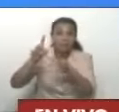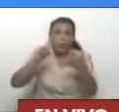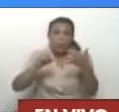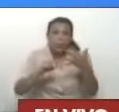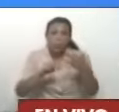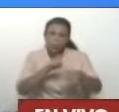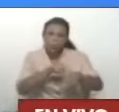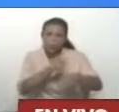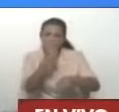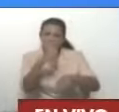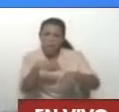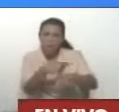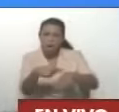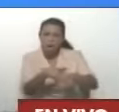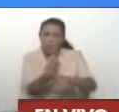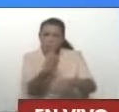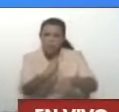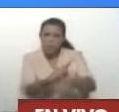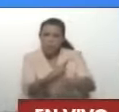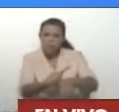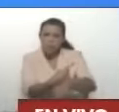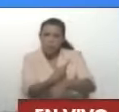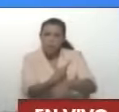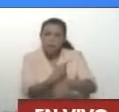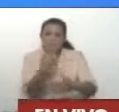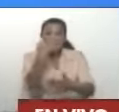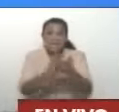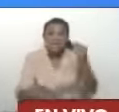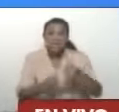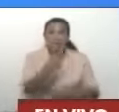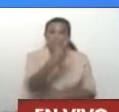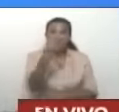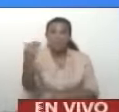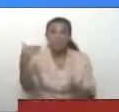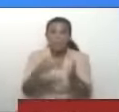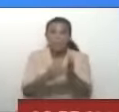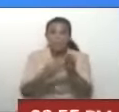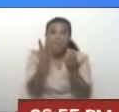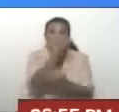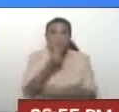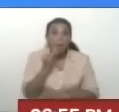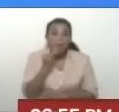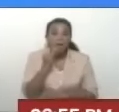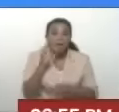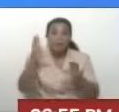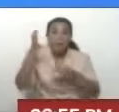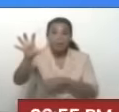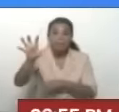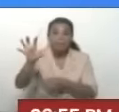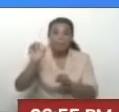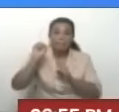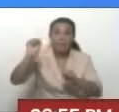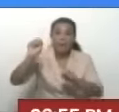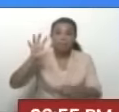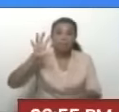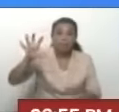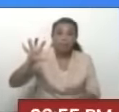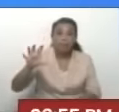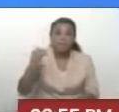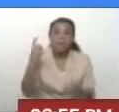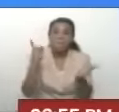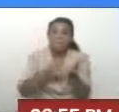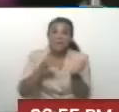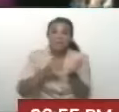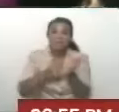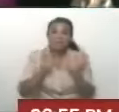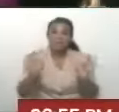hora? ¿Menos de una hora? Ya se han inscrito 200.000 jóvenes en la página del sistema Patria. para